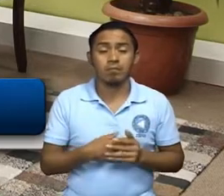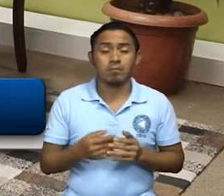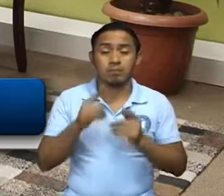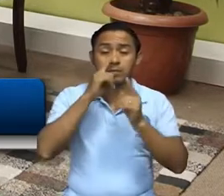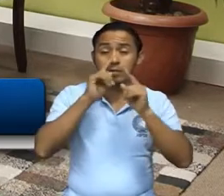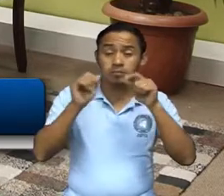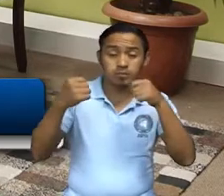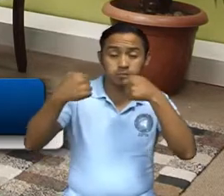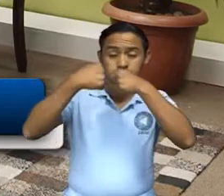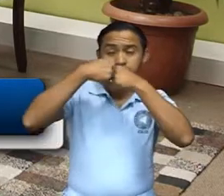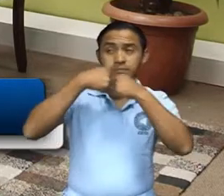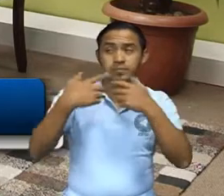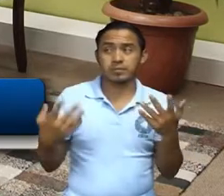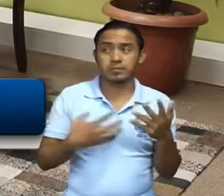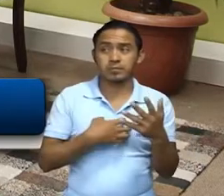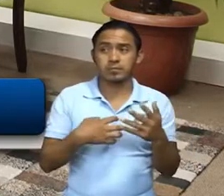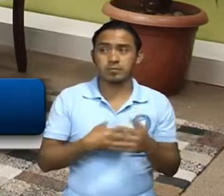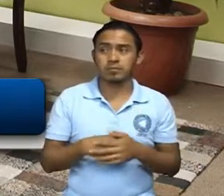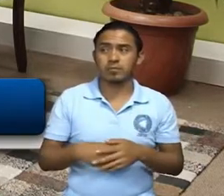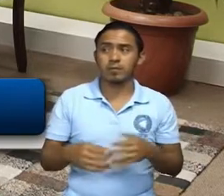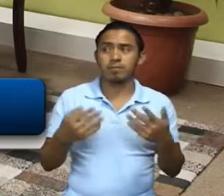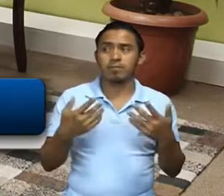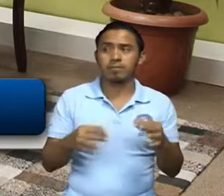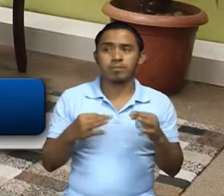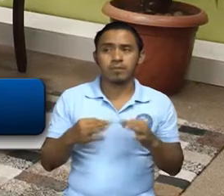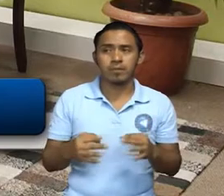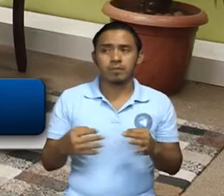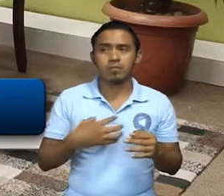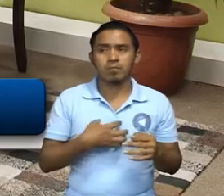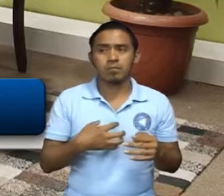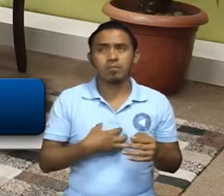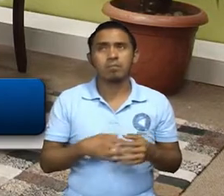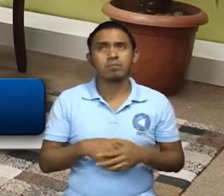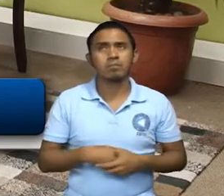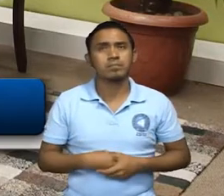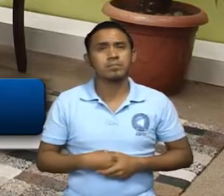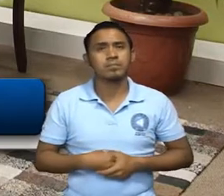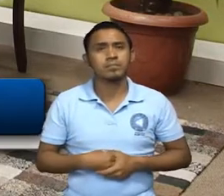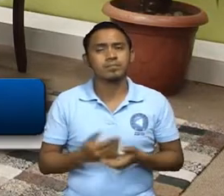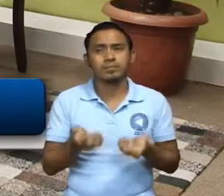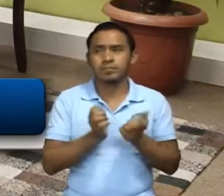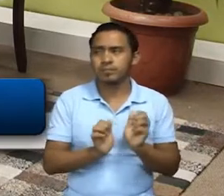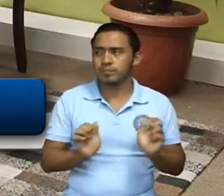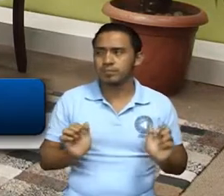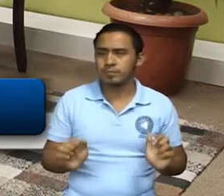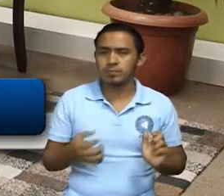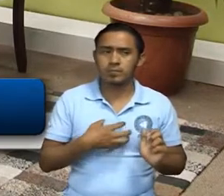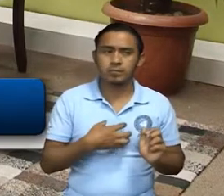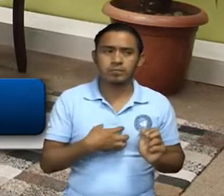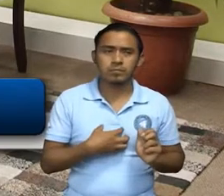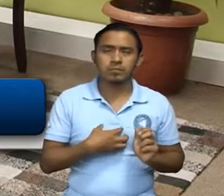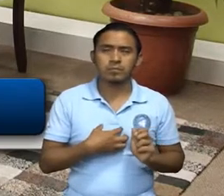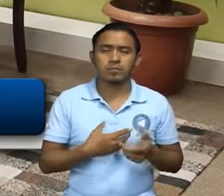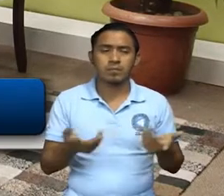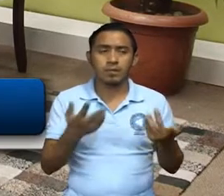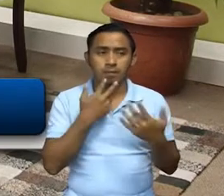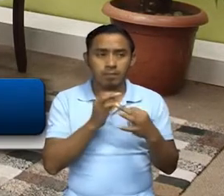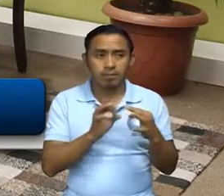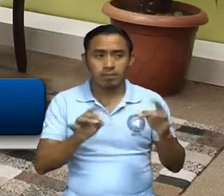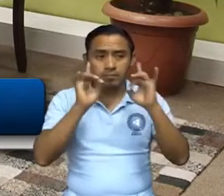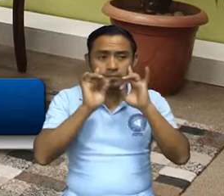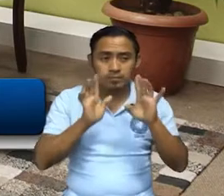golpeen, de que no se caigan, de que no se golpeen entre ellos mismos. En el caso de los niños, aparte del cuidado, que no haya ningún